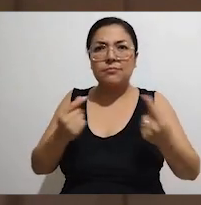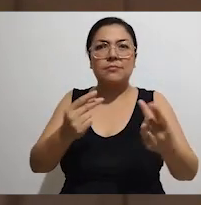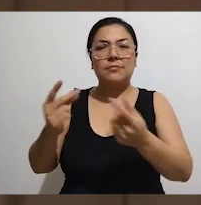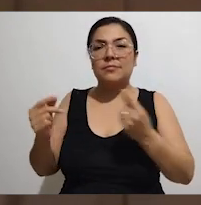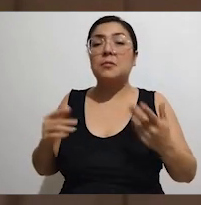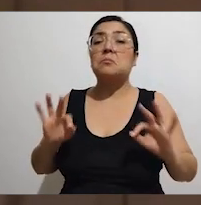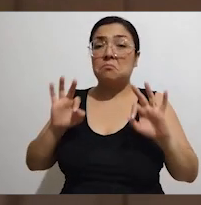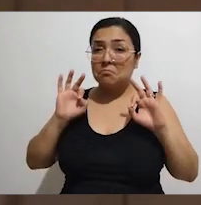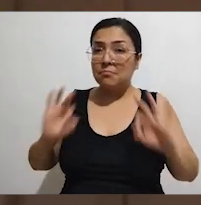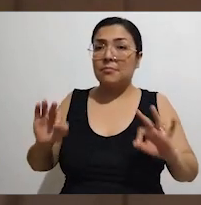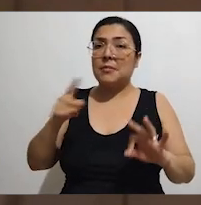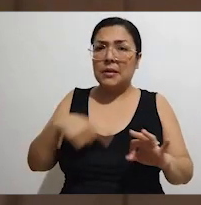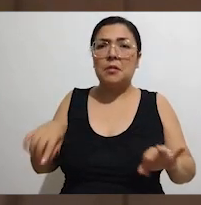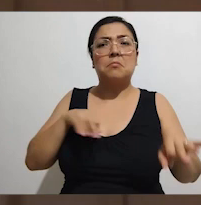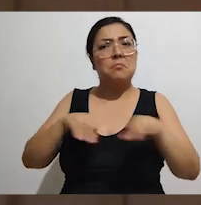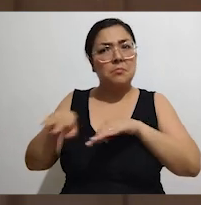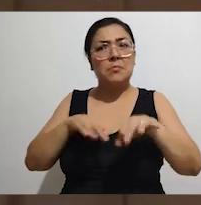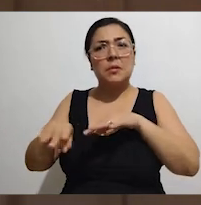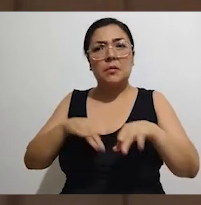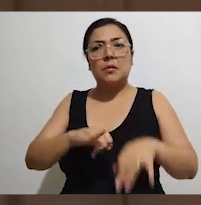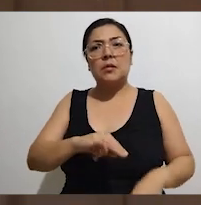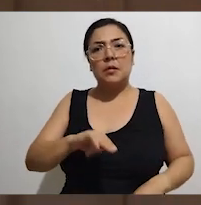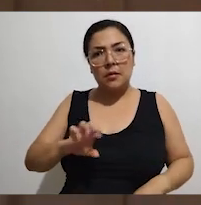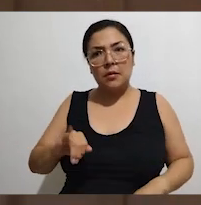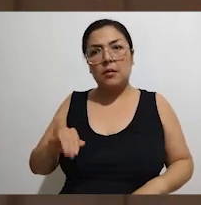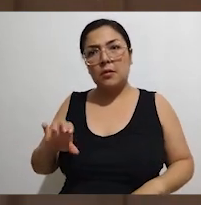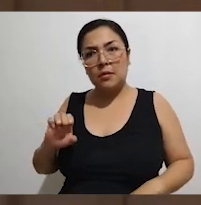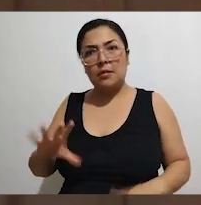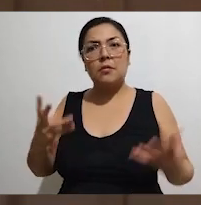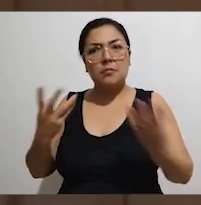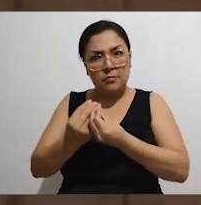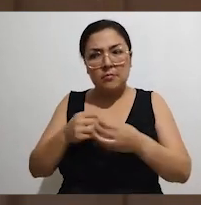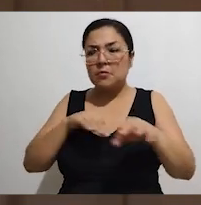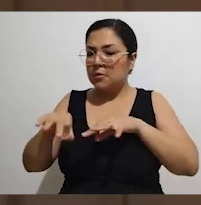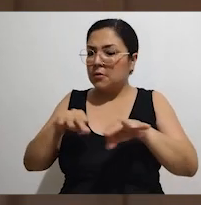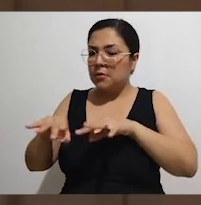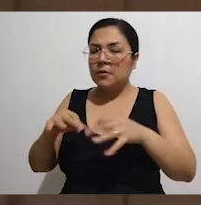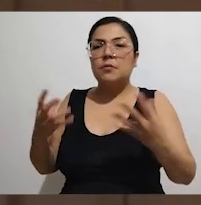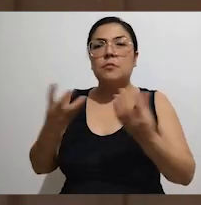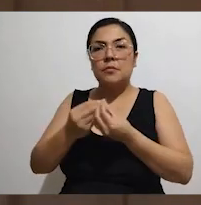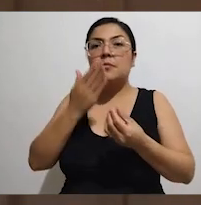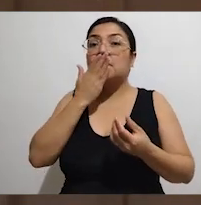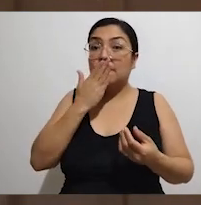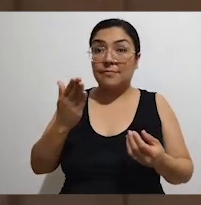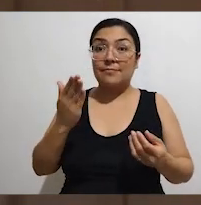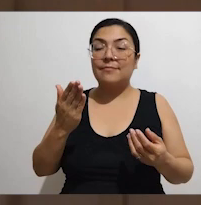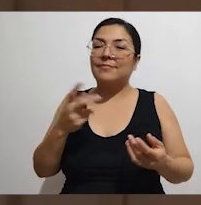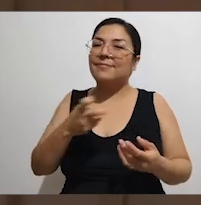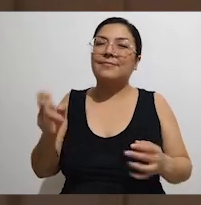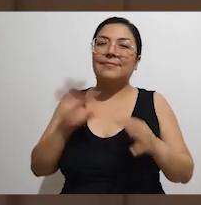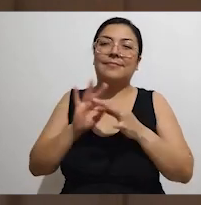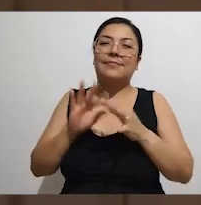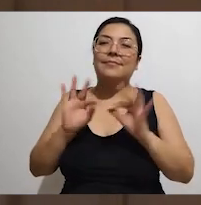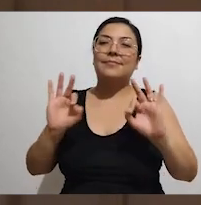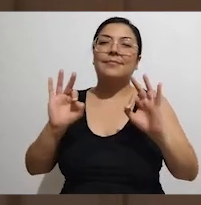estructura formal de trabajo entre el INE y el Instituto Electoral de Coahuila sólida, y en ese sentido hemos tenido buenos comentarios sobre este